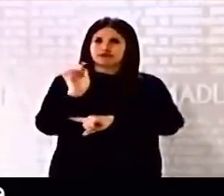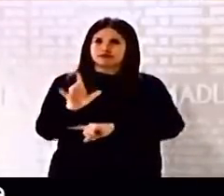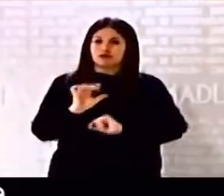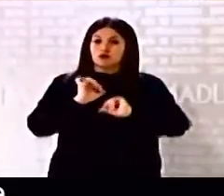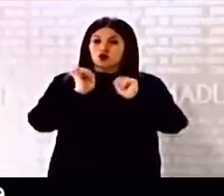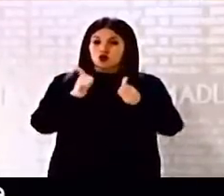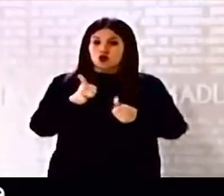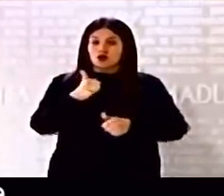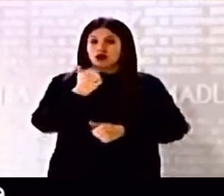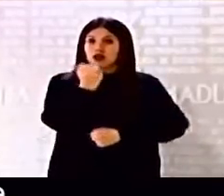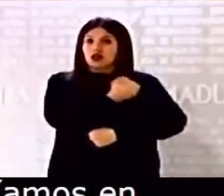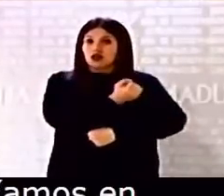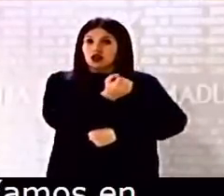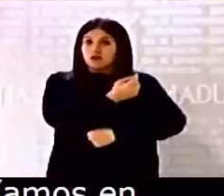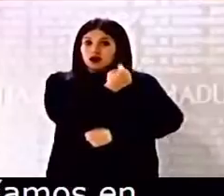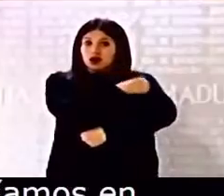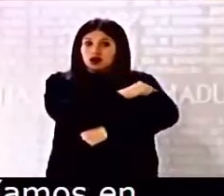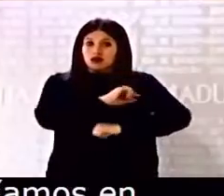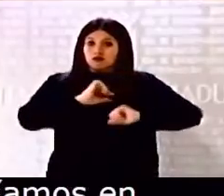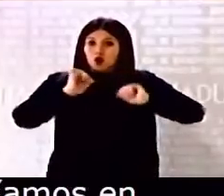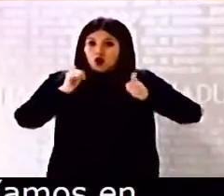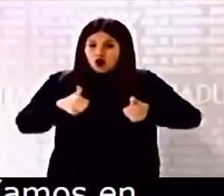diciembre,